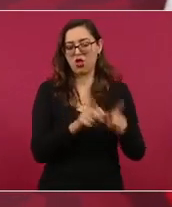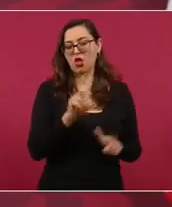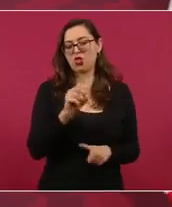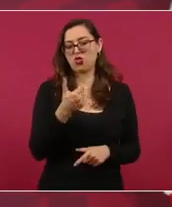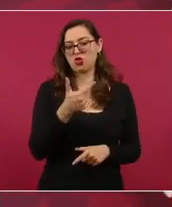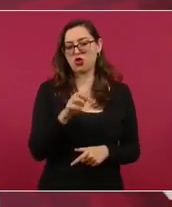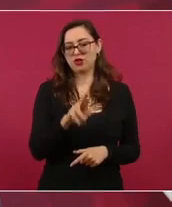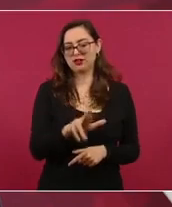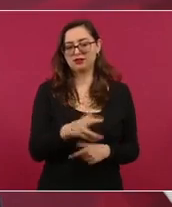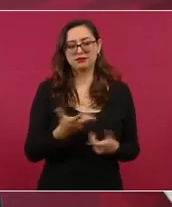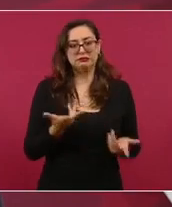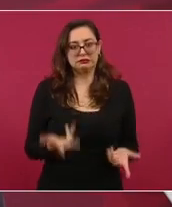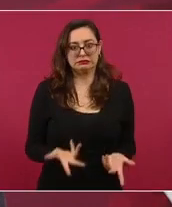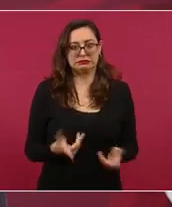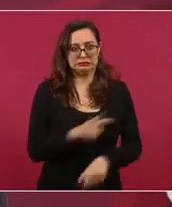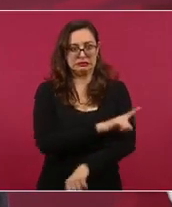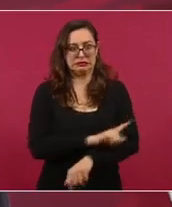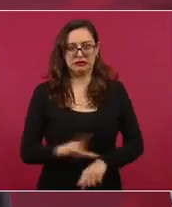ligas.